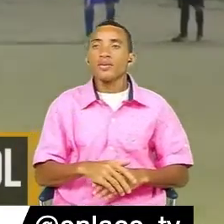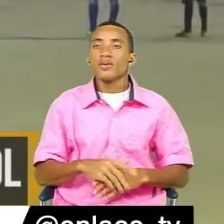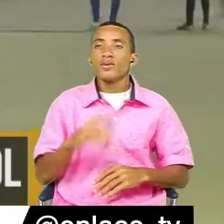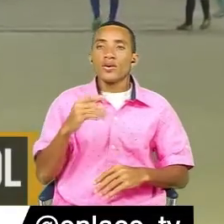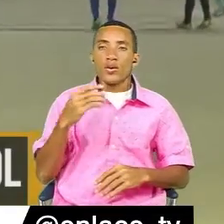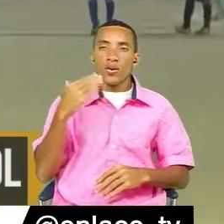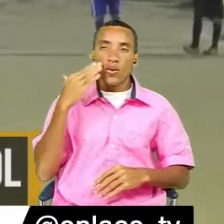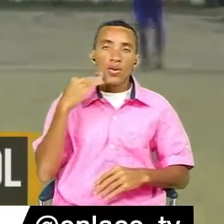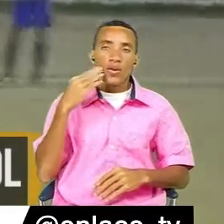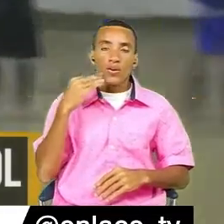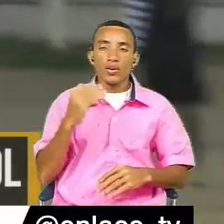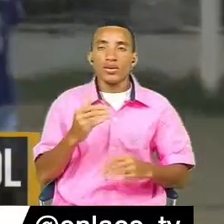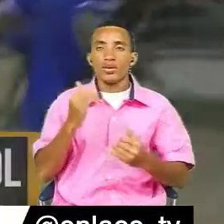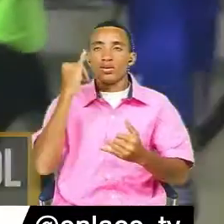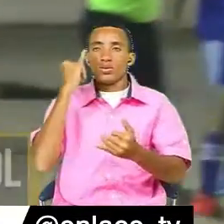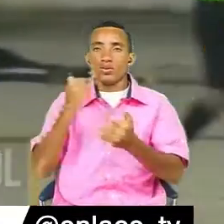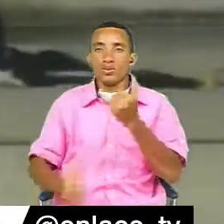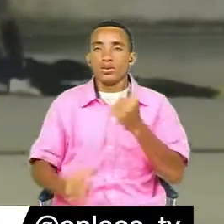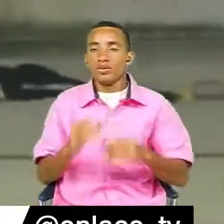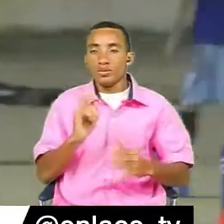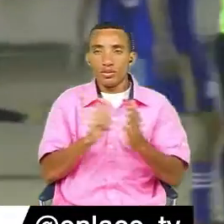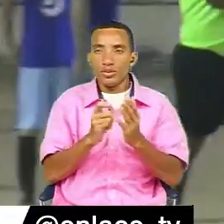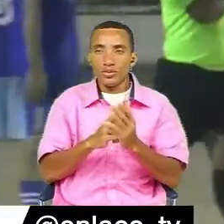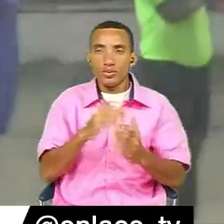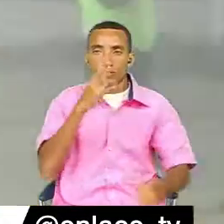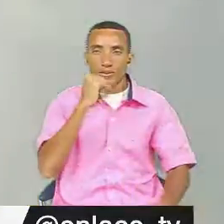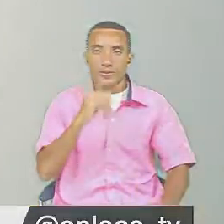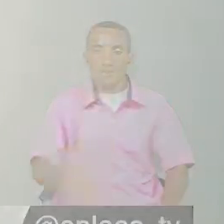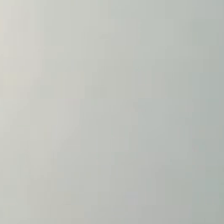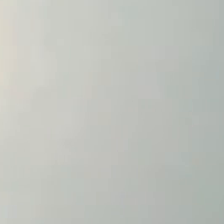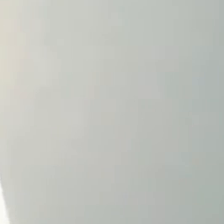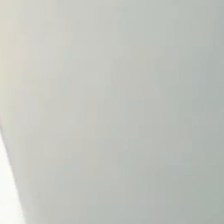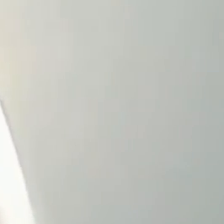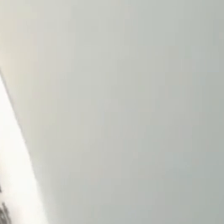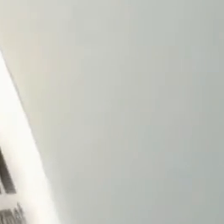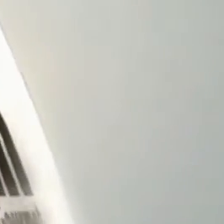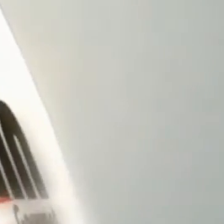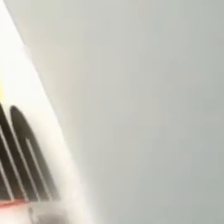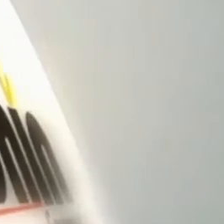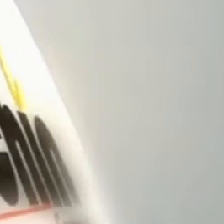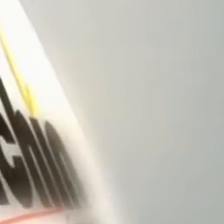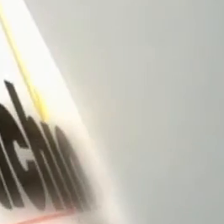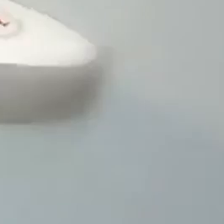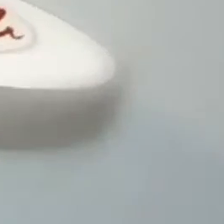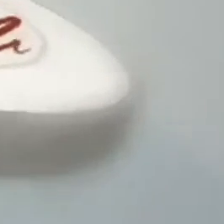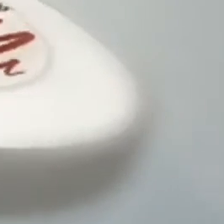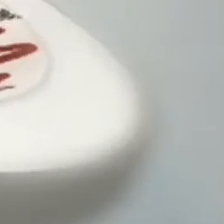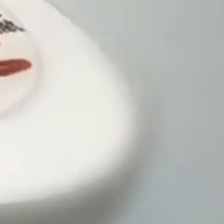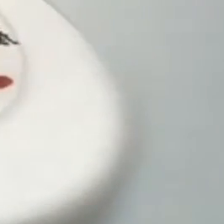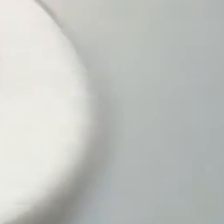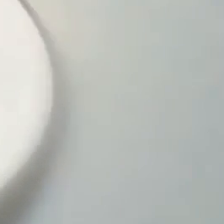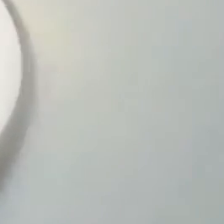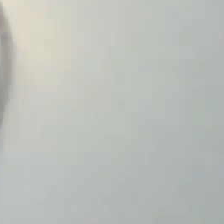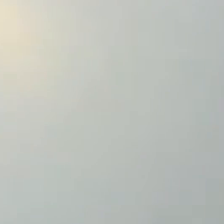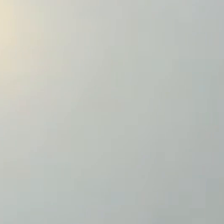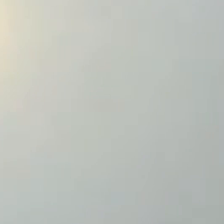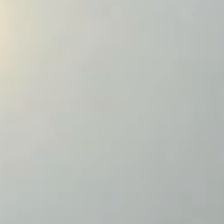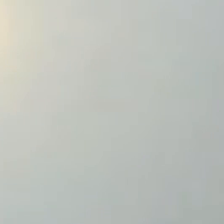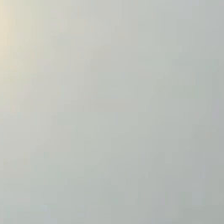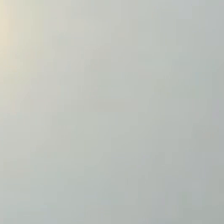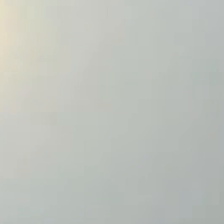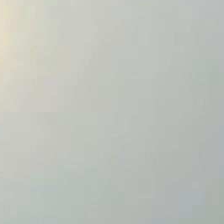en el campeonato sin ningún punto a su favor. Hasta aquí los deportes, con el patrocinio de Restaurante El